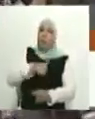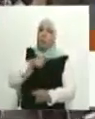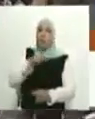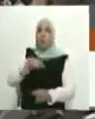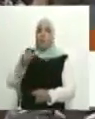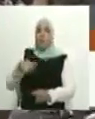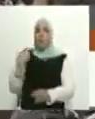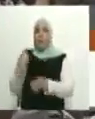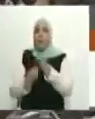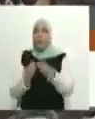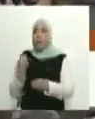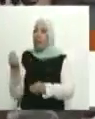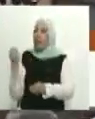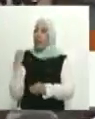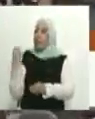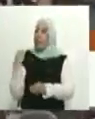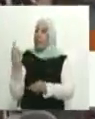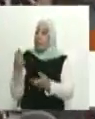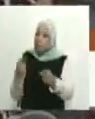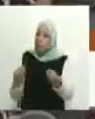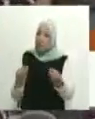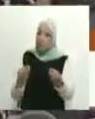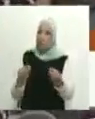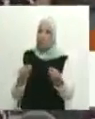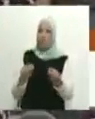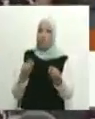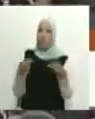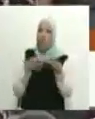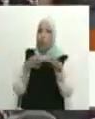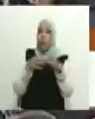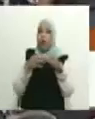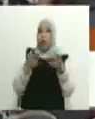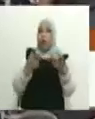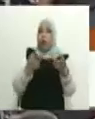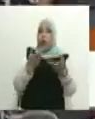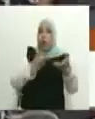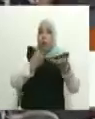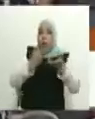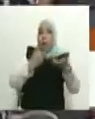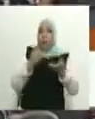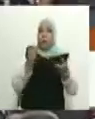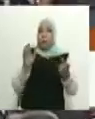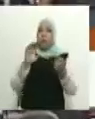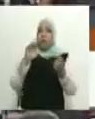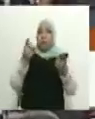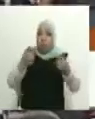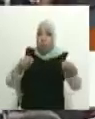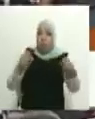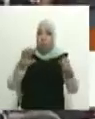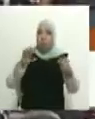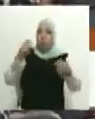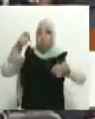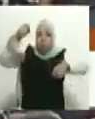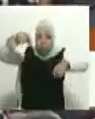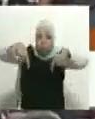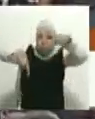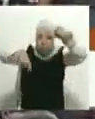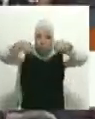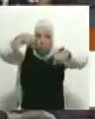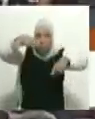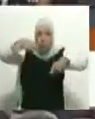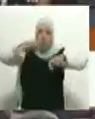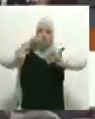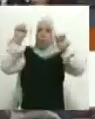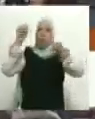a esos que pidieron sanciones, a esos que pidieron inhabilitaciones, bloqueos, bombardeos, que no se